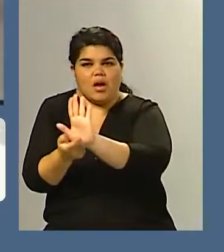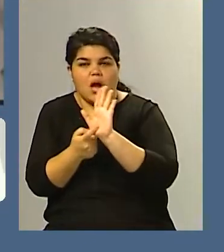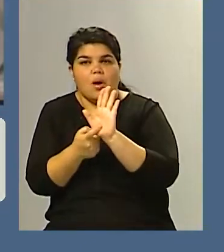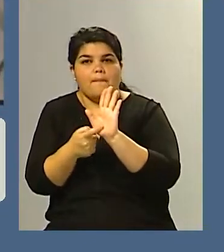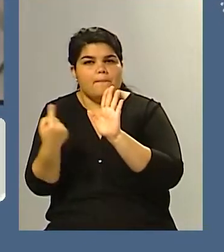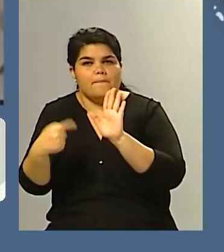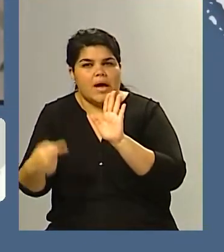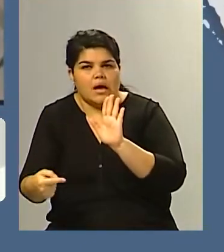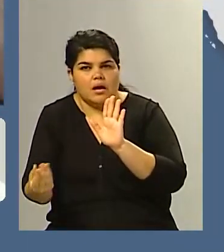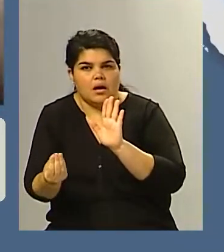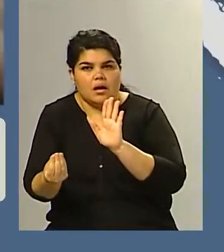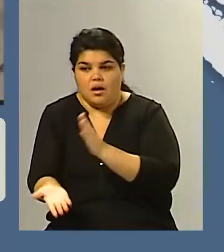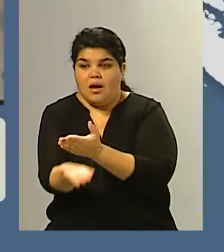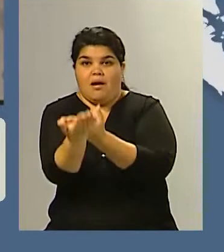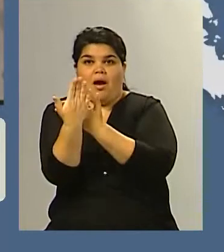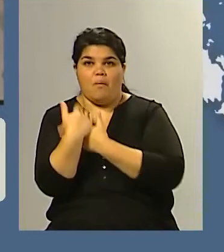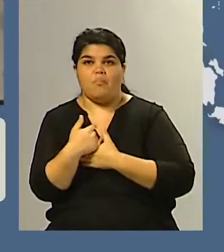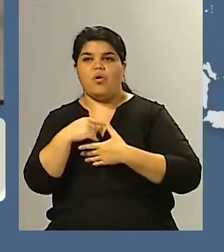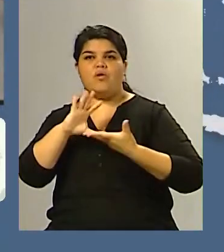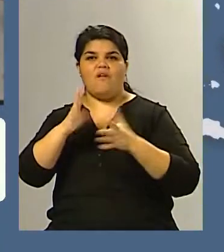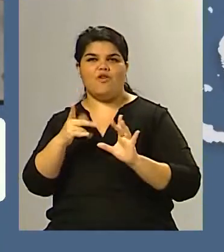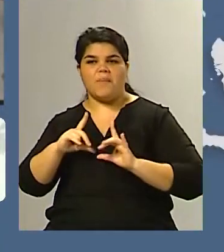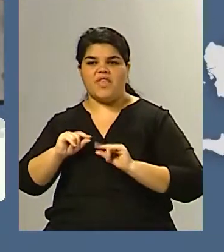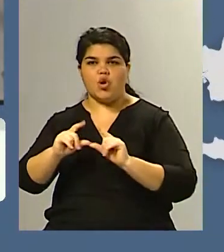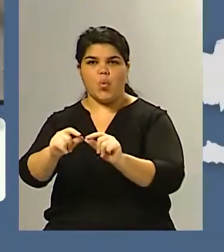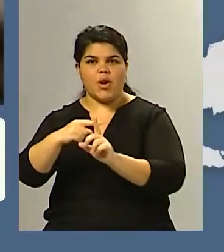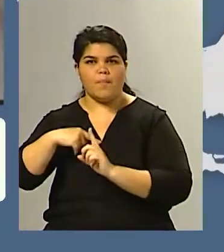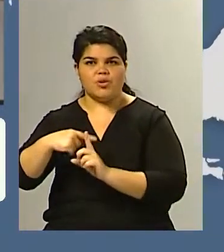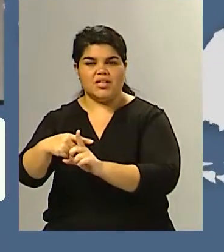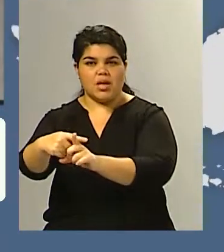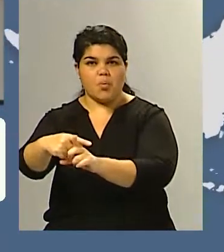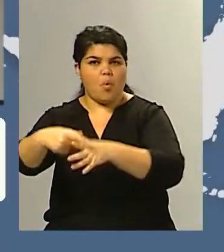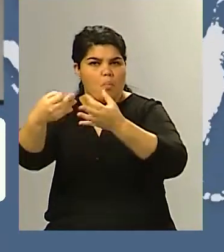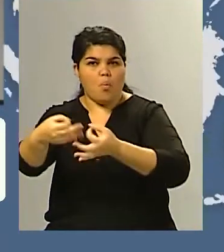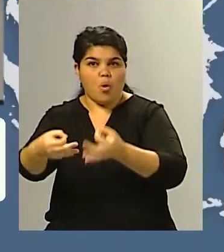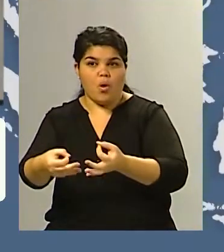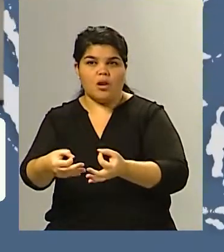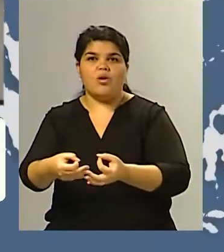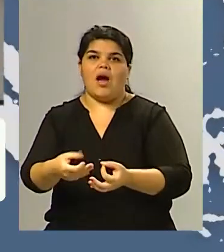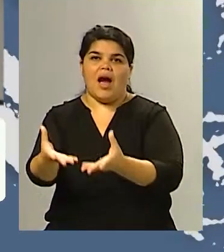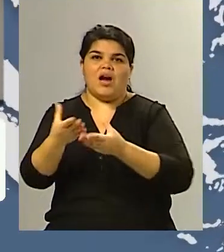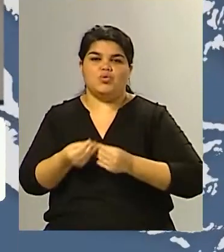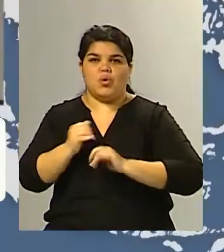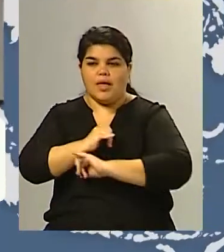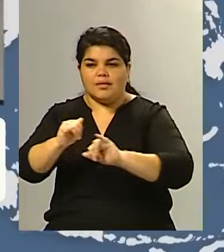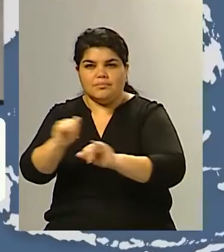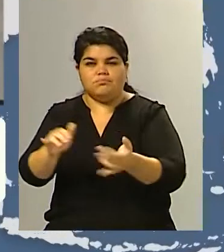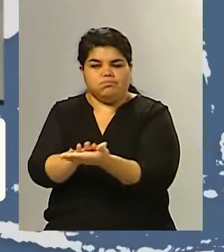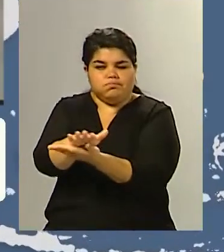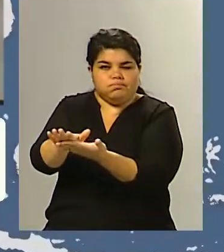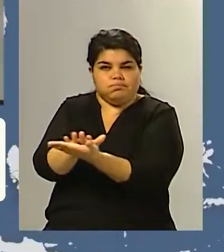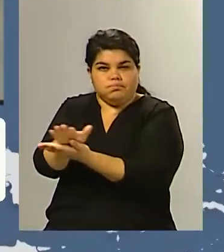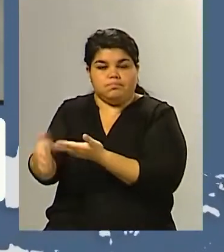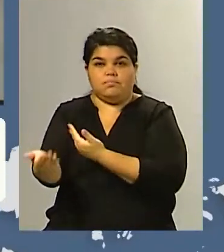esto no solamente era política lo que estaba ejerciendo, sino también era acompañado a una gestión. Sí. Con